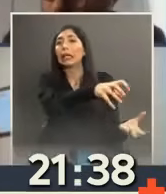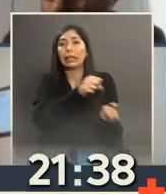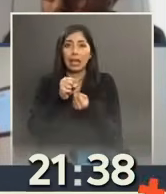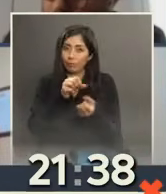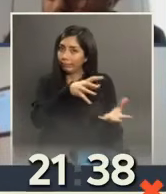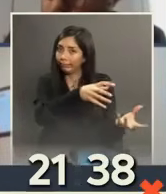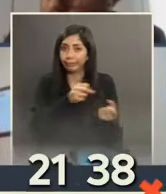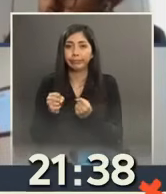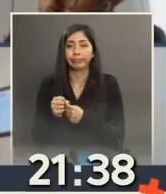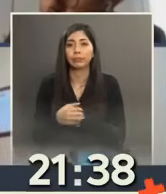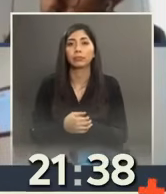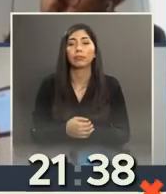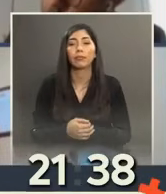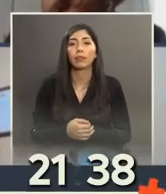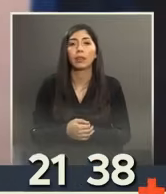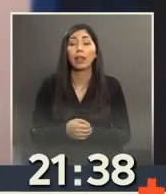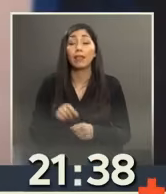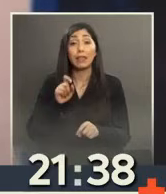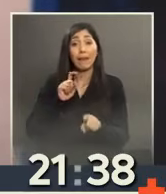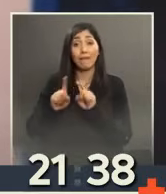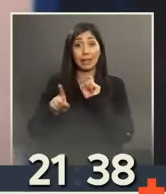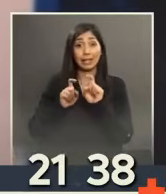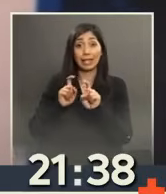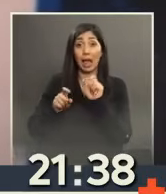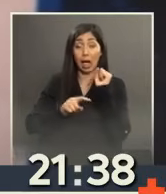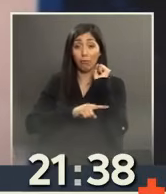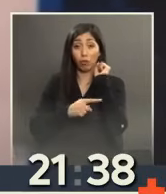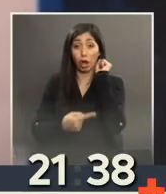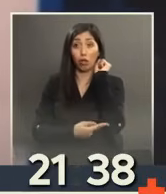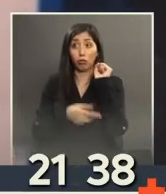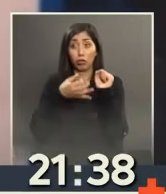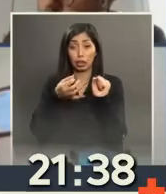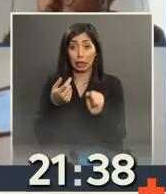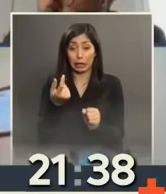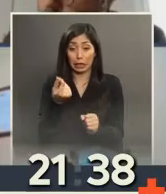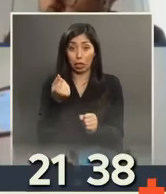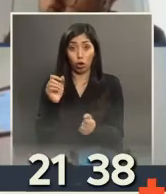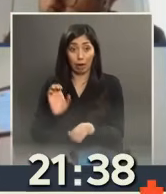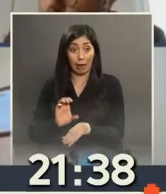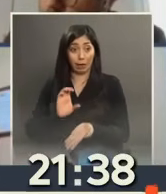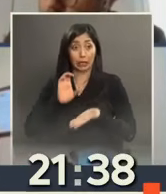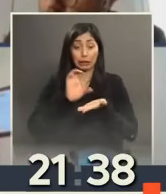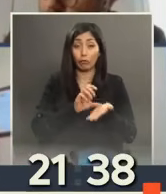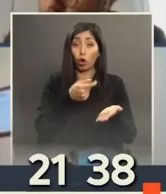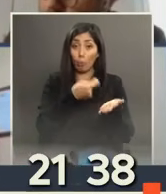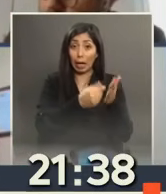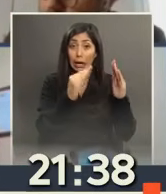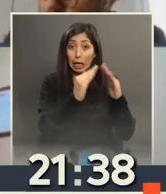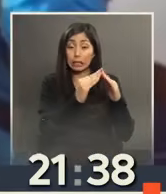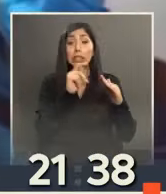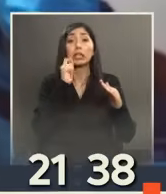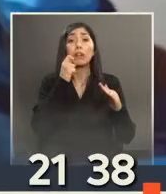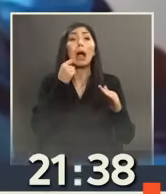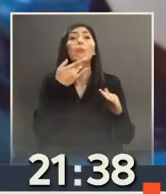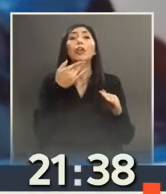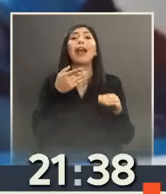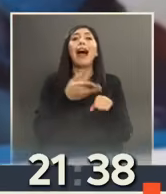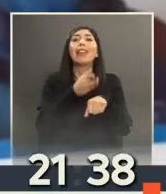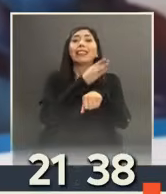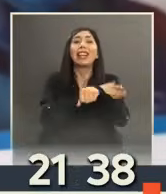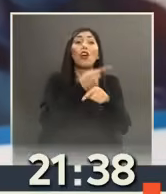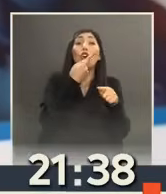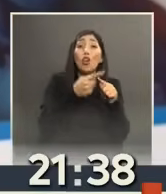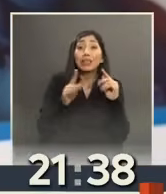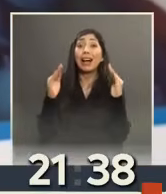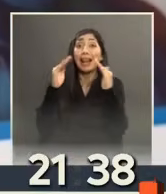La defensa de Aguilera sostuvo que los dineros en efectivos para comprar esa propiedad provenieron de la venta de otra casa que el